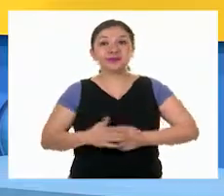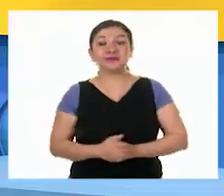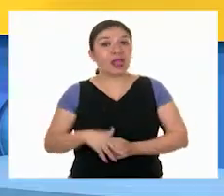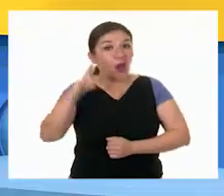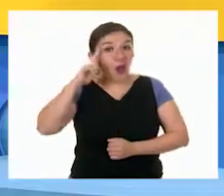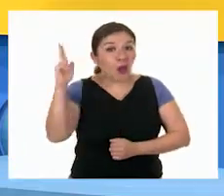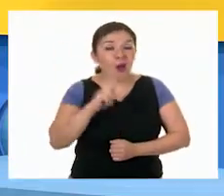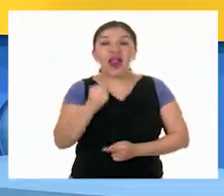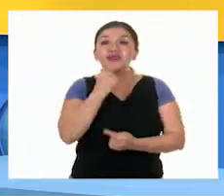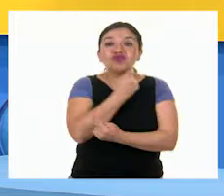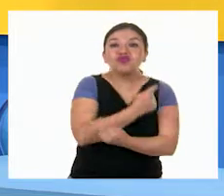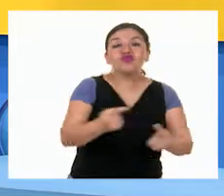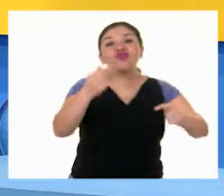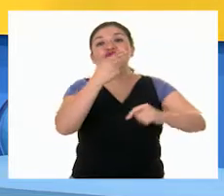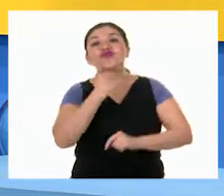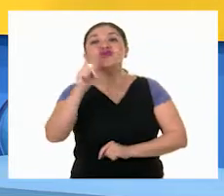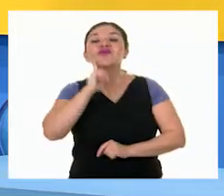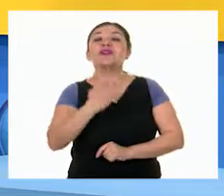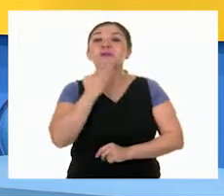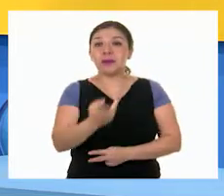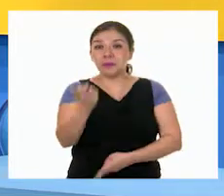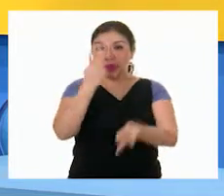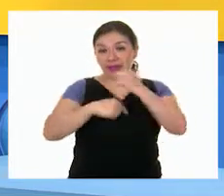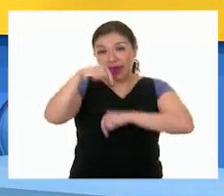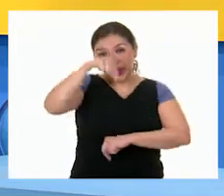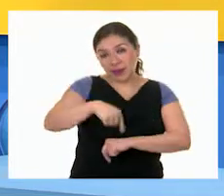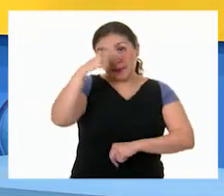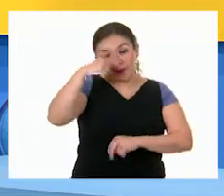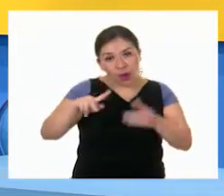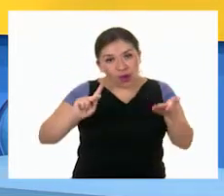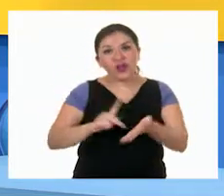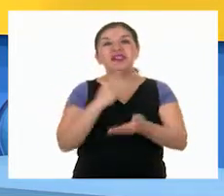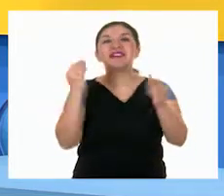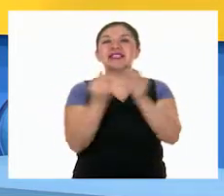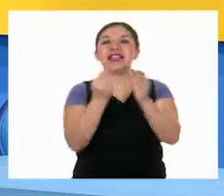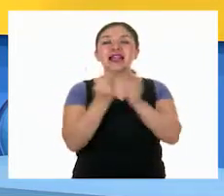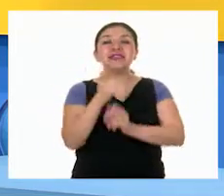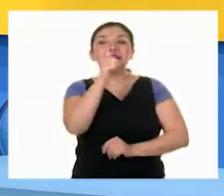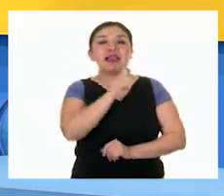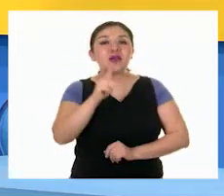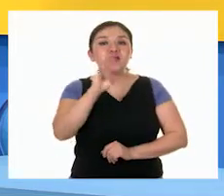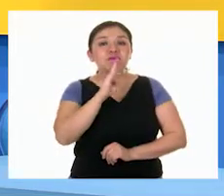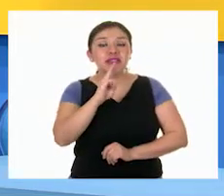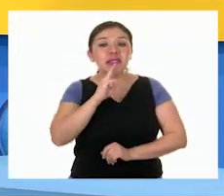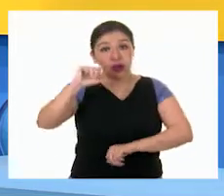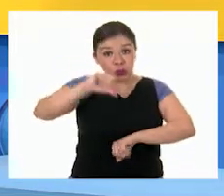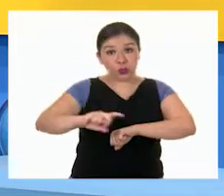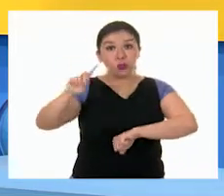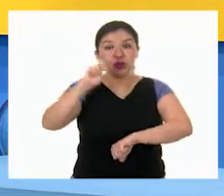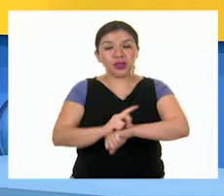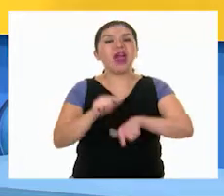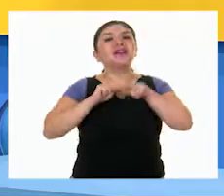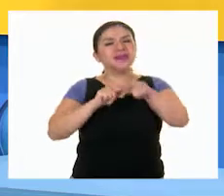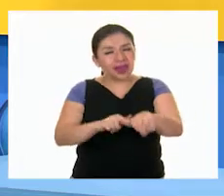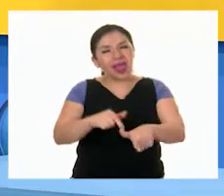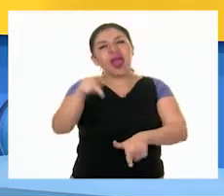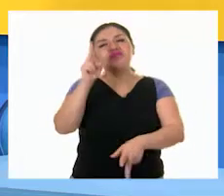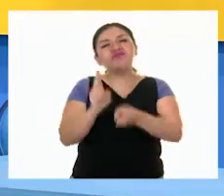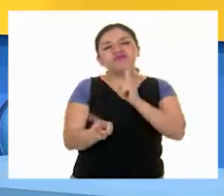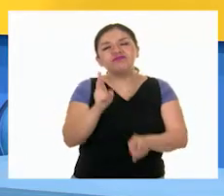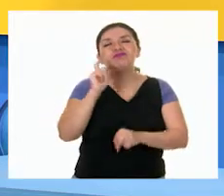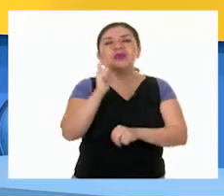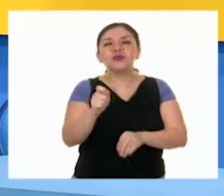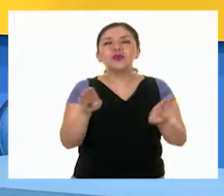hola niñas y niños. Les damos la bienvenida a una nueva clase de lengua materna. El día de hoy seguiremos hablando sobre